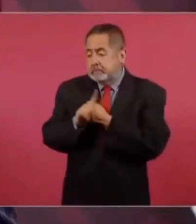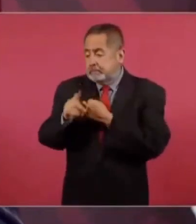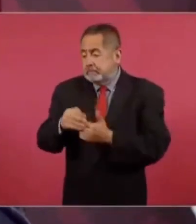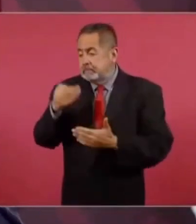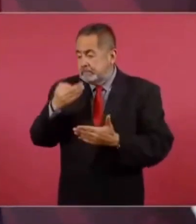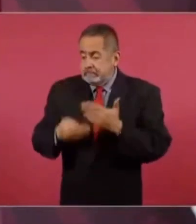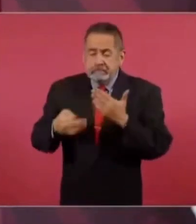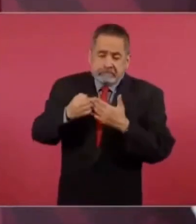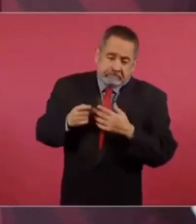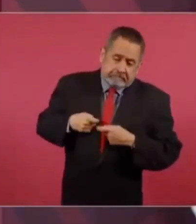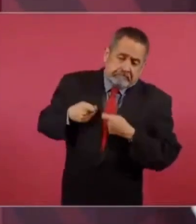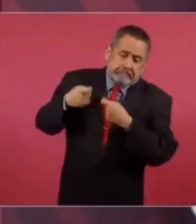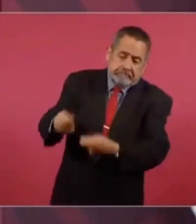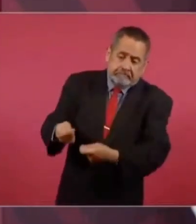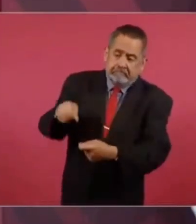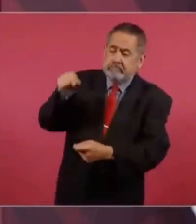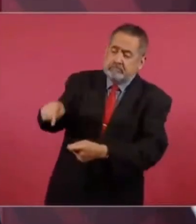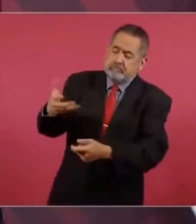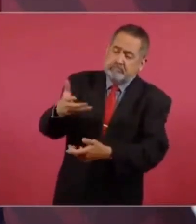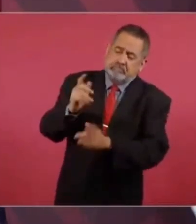pendientes de ese tipo.